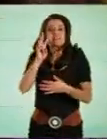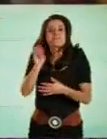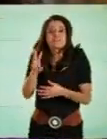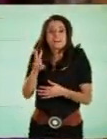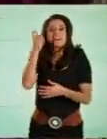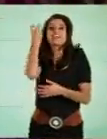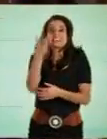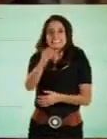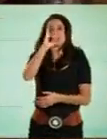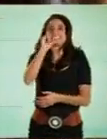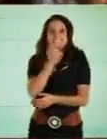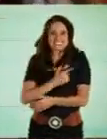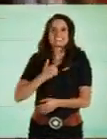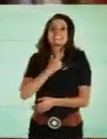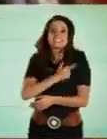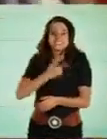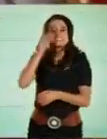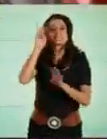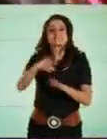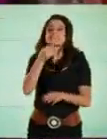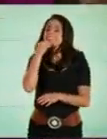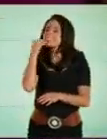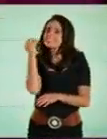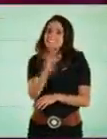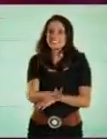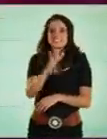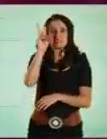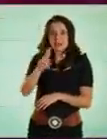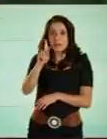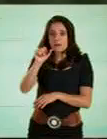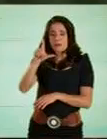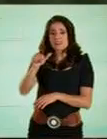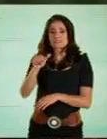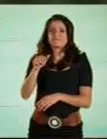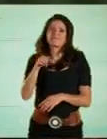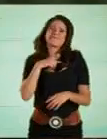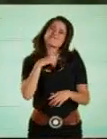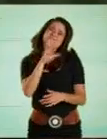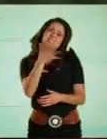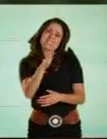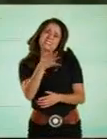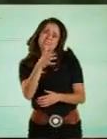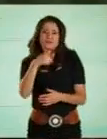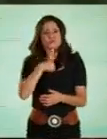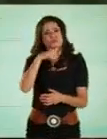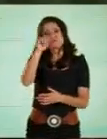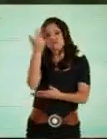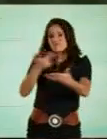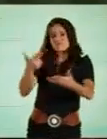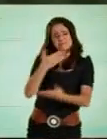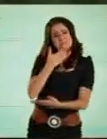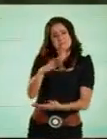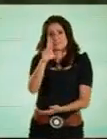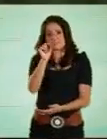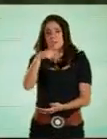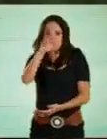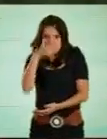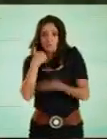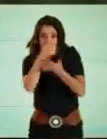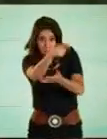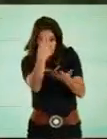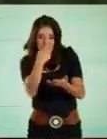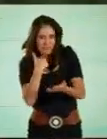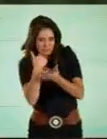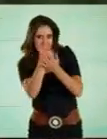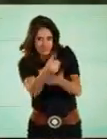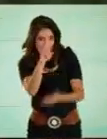¡Guau! Esto sí me gusta. Está increíble, ¿verdad, Paula? Pues no tanto. Yo no soy muy buena en esto, pero te ayudo en lo